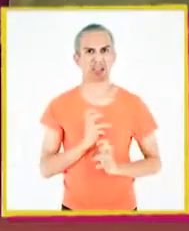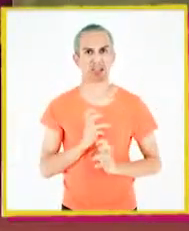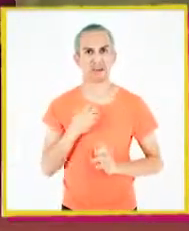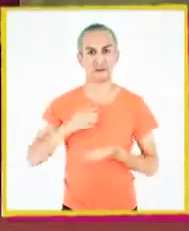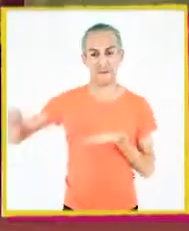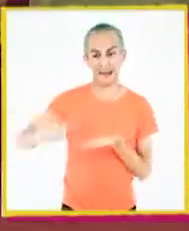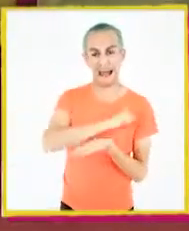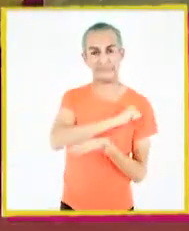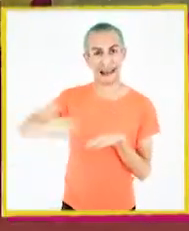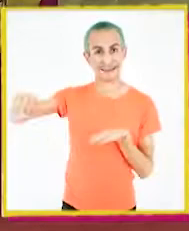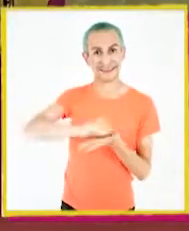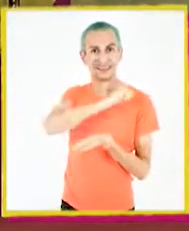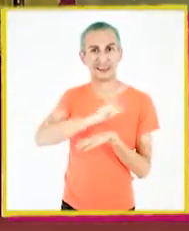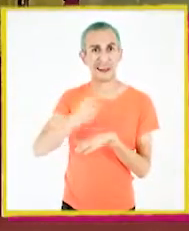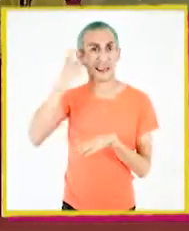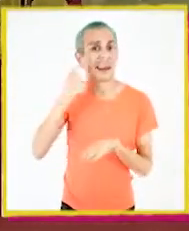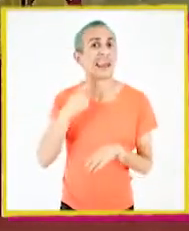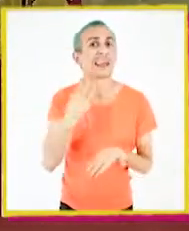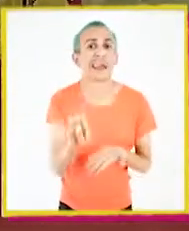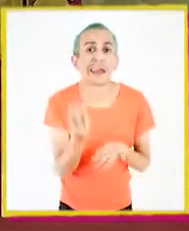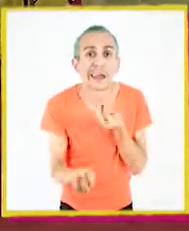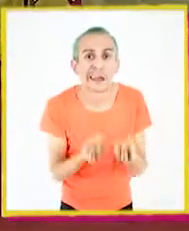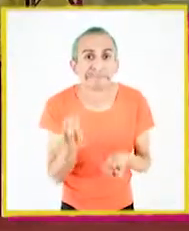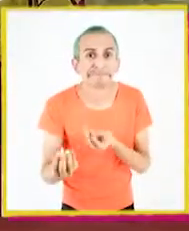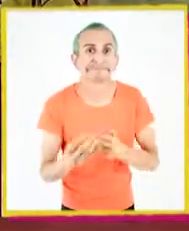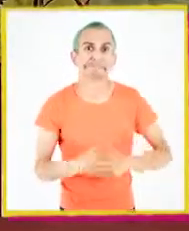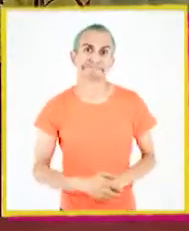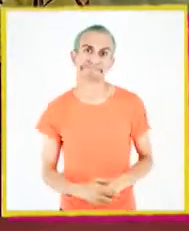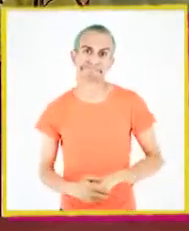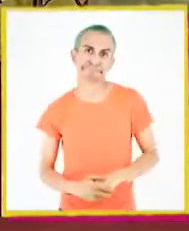arrugada. Entonces la fui a planchar y ¿qué creen?